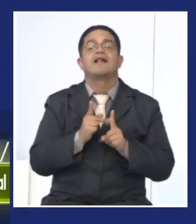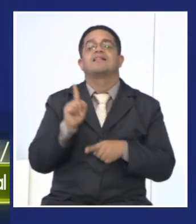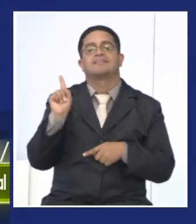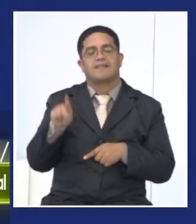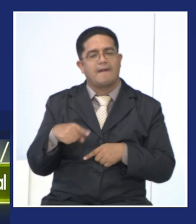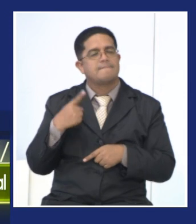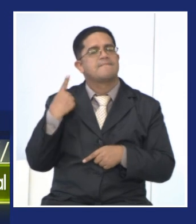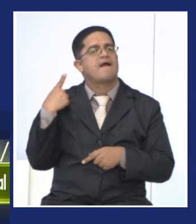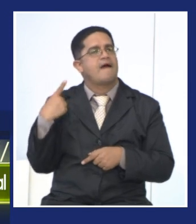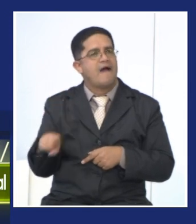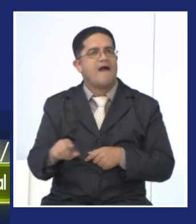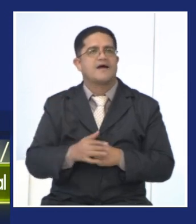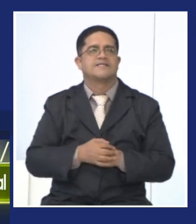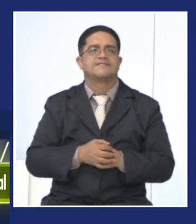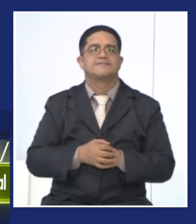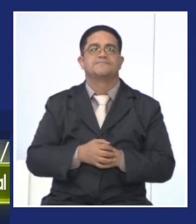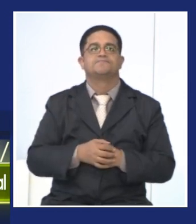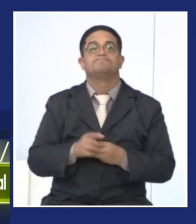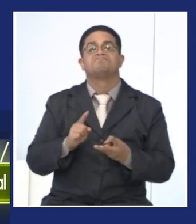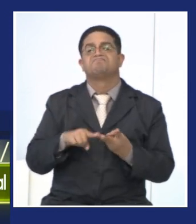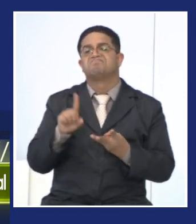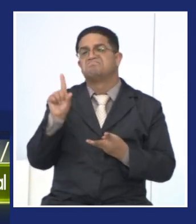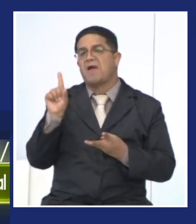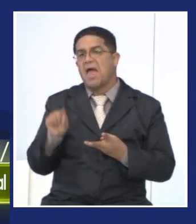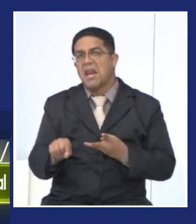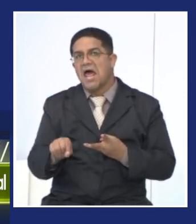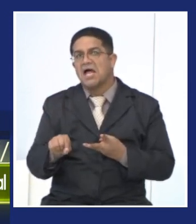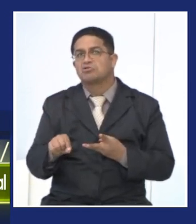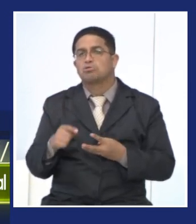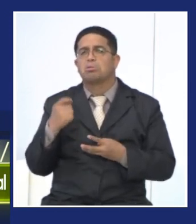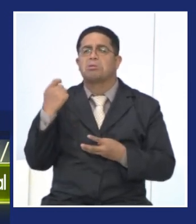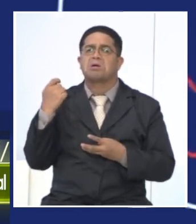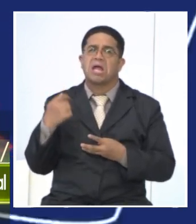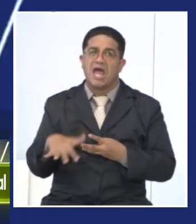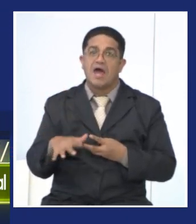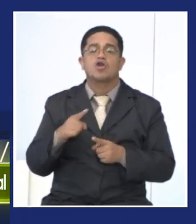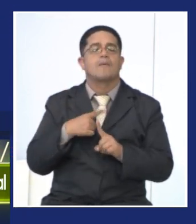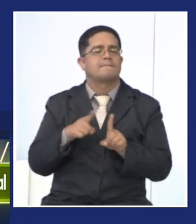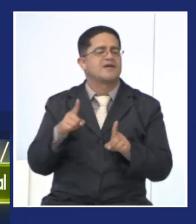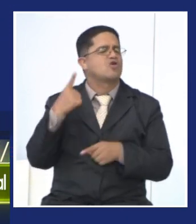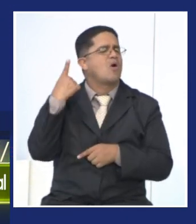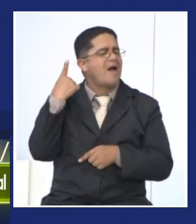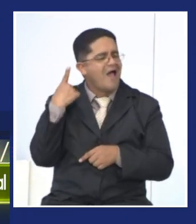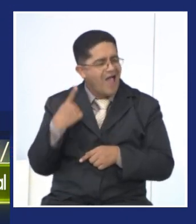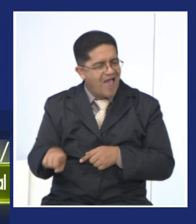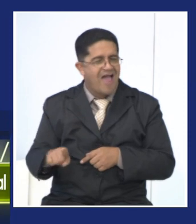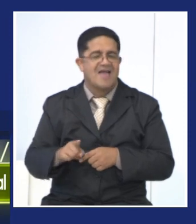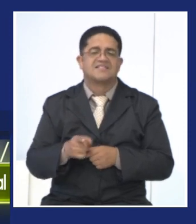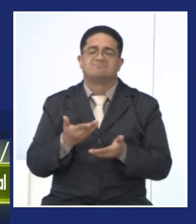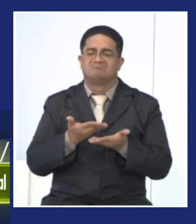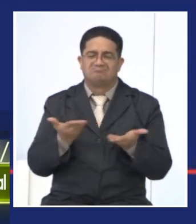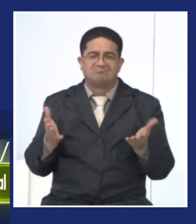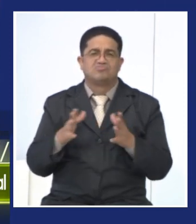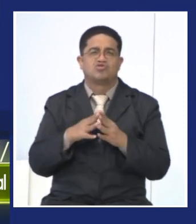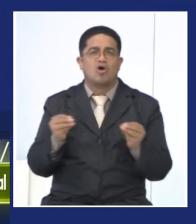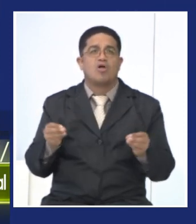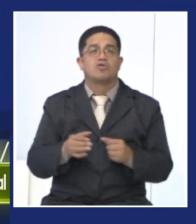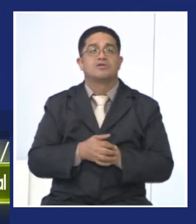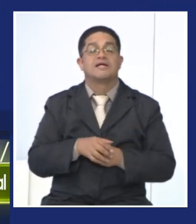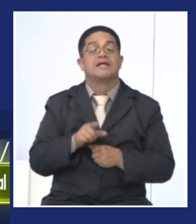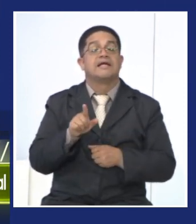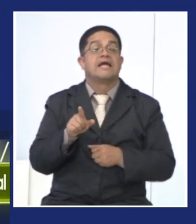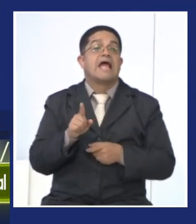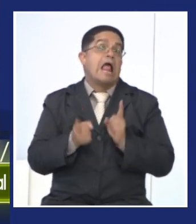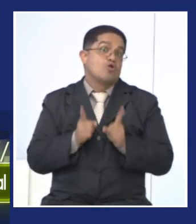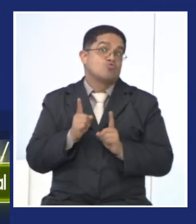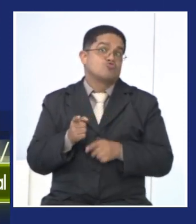hay. Hay más económicos, hay más caros, pero hay variedad para todos, que son un poquito caros